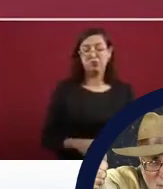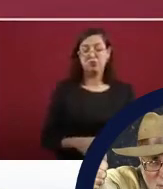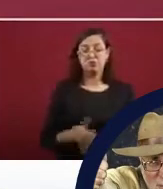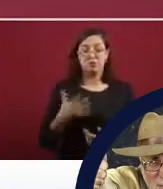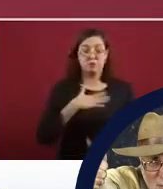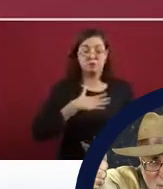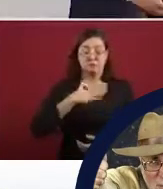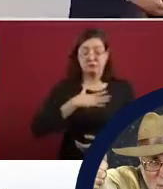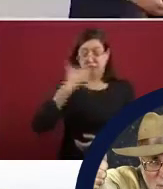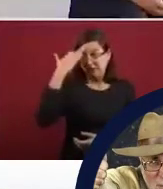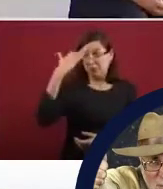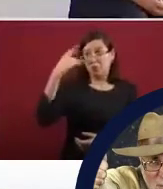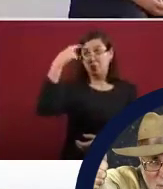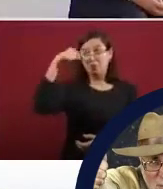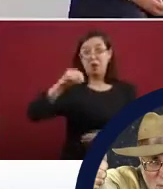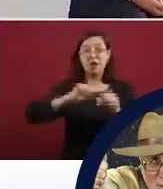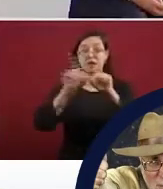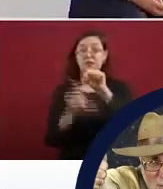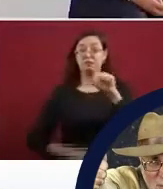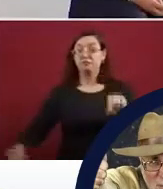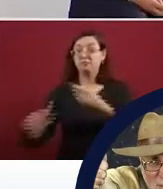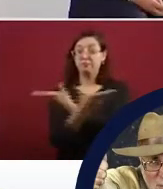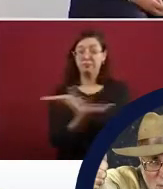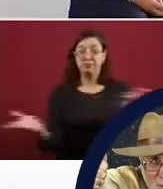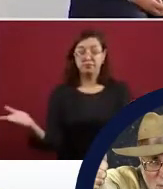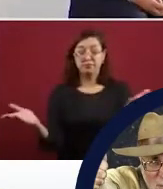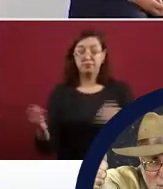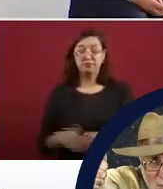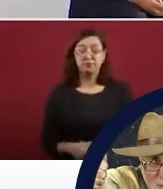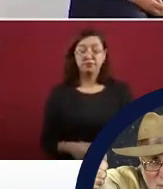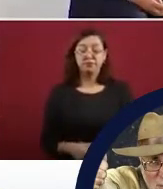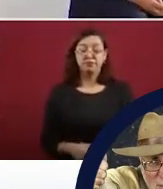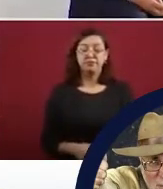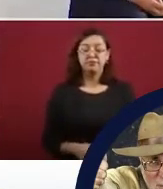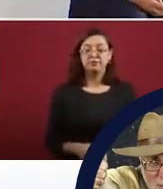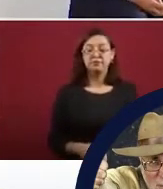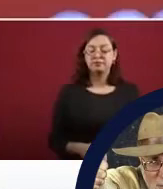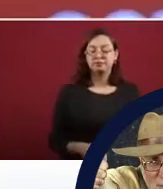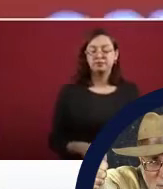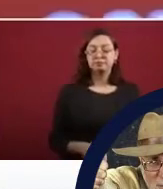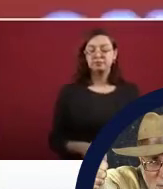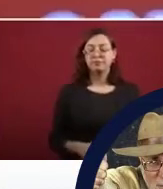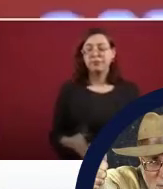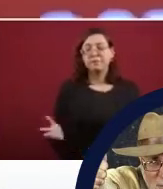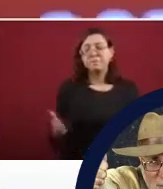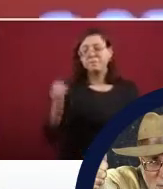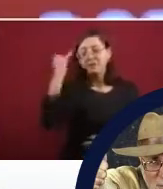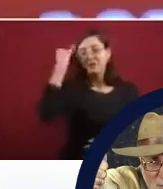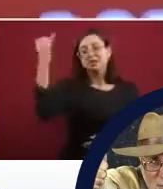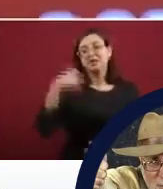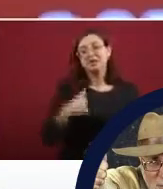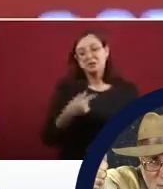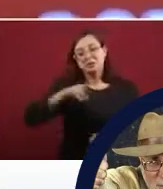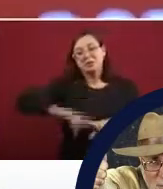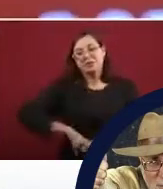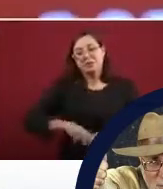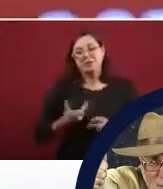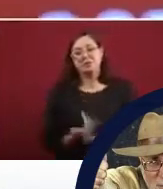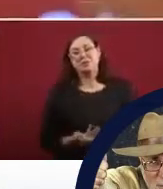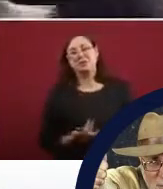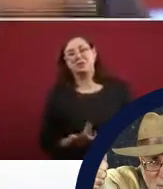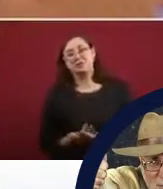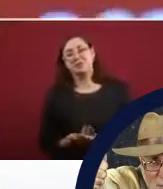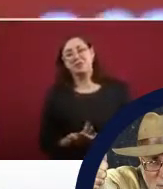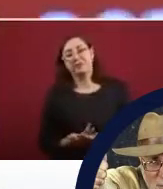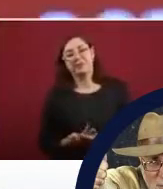¿Cómo viste la respuesta del presidente? No tenemos por ahí la respuesta del presidente, sería bueno, ahorita la voy a reproducir, pero ya la sí, registraste. La